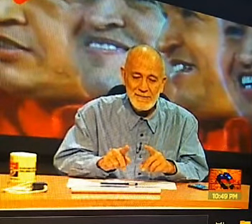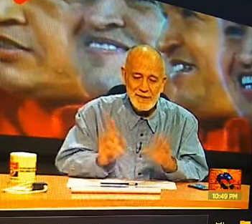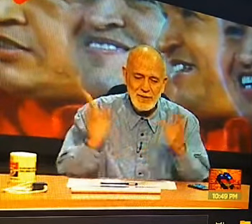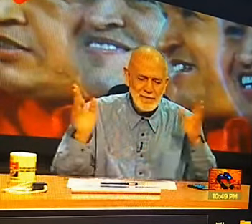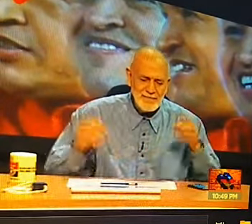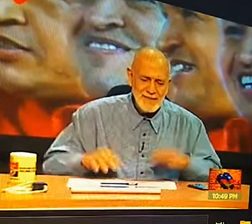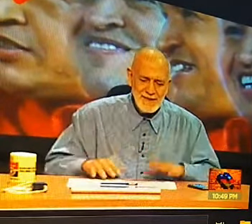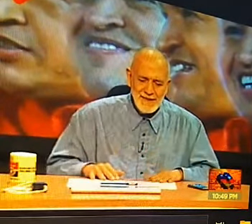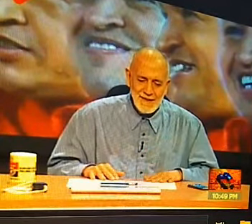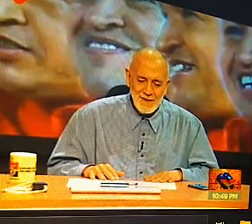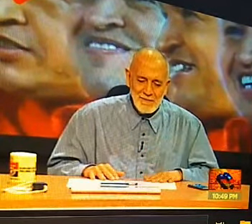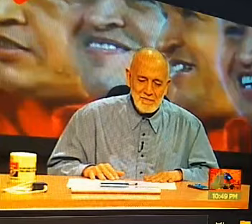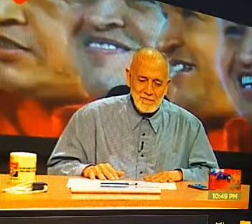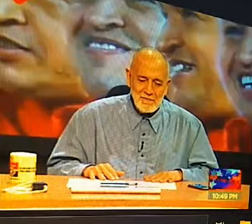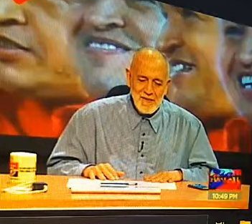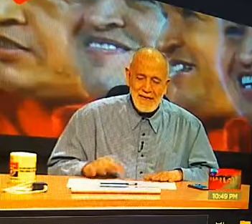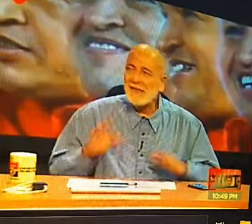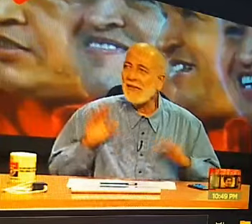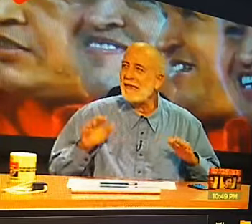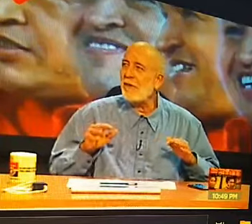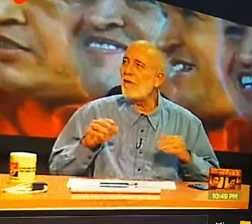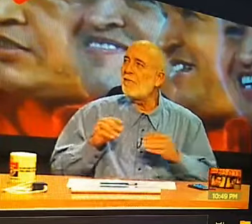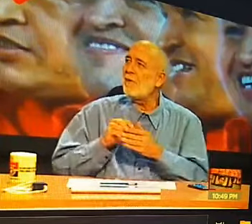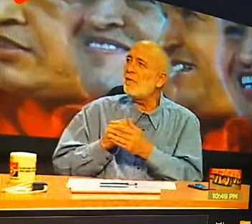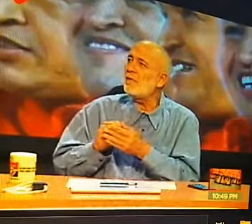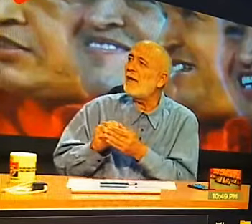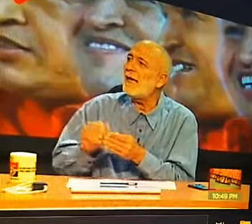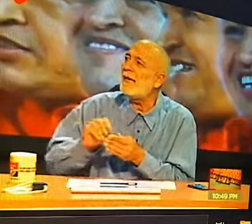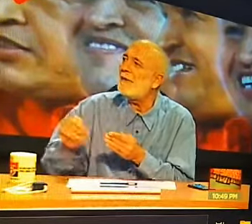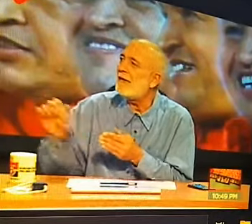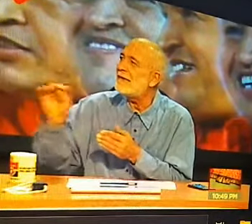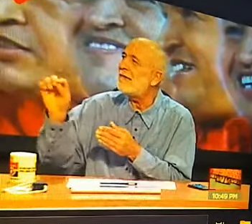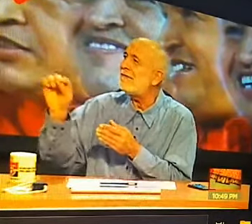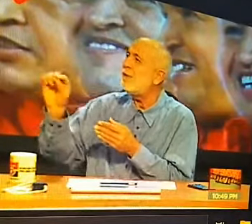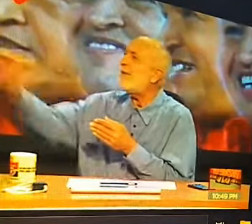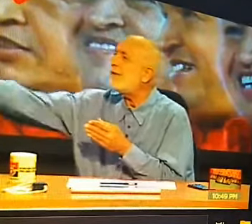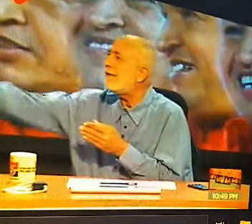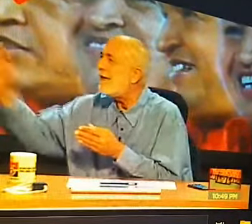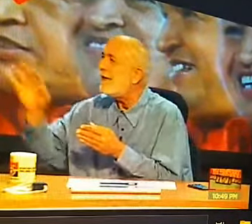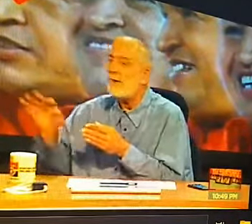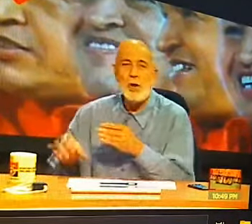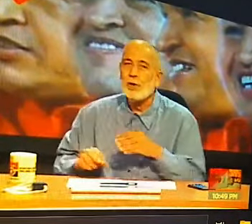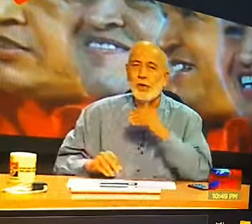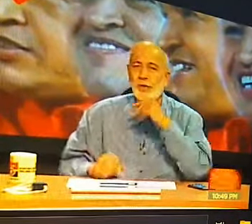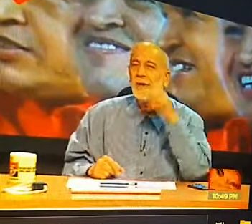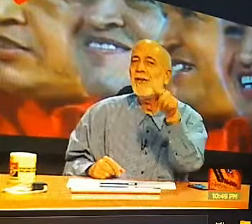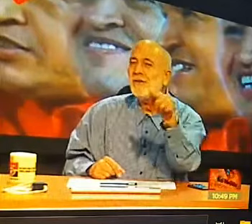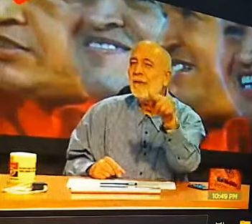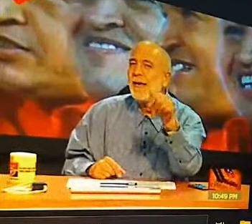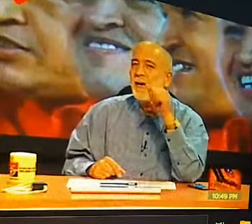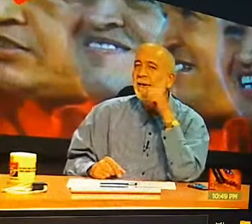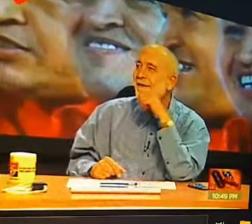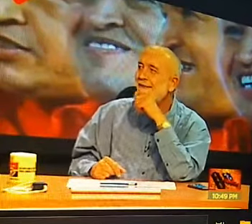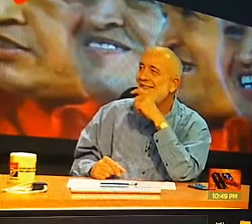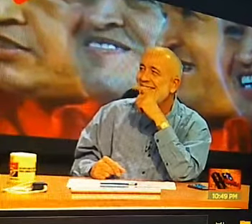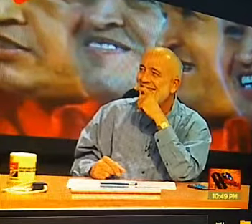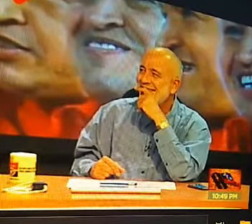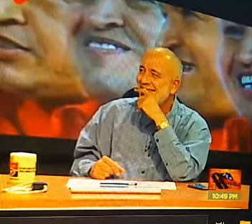Por eso, hay gente que dice, no, pero ¿por qué tú no agarras y eliminas a ese sujeto que está ahí? No, todo lo contrario, que ellos se vean ahí.